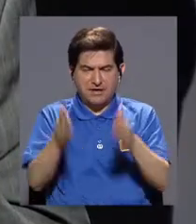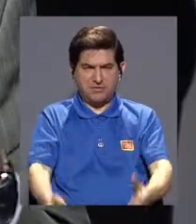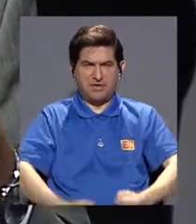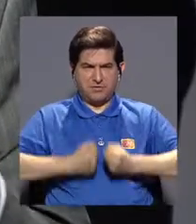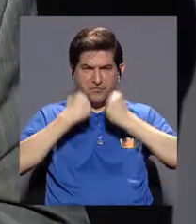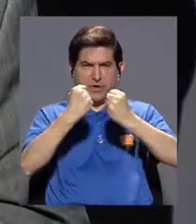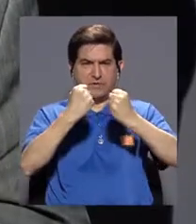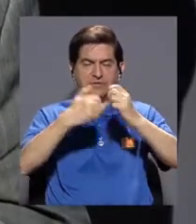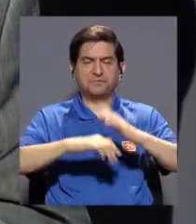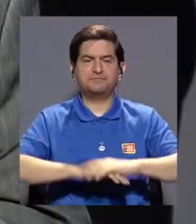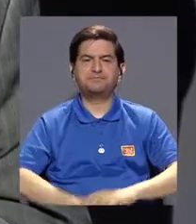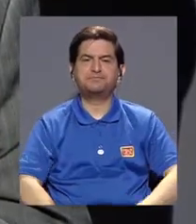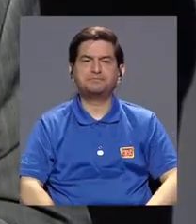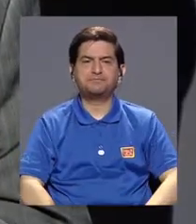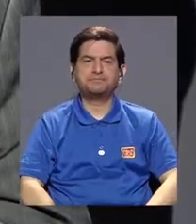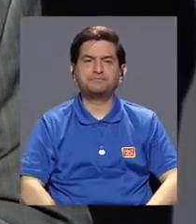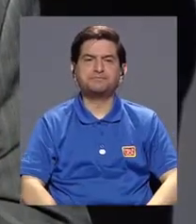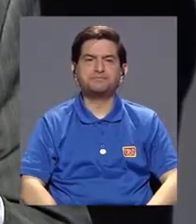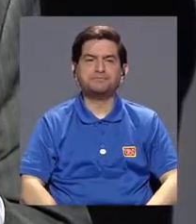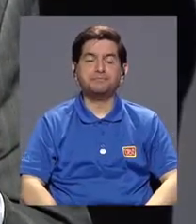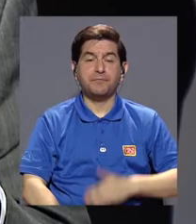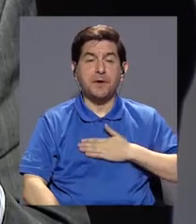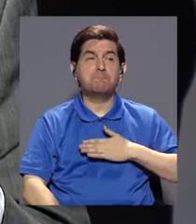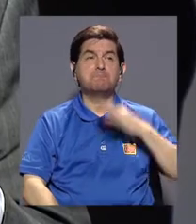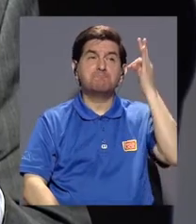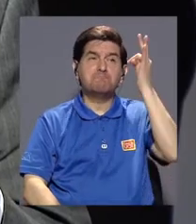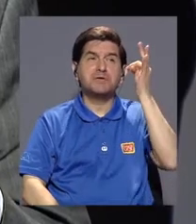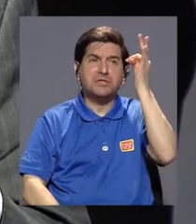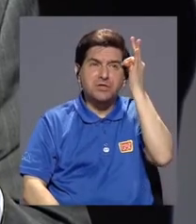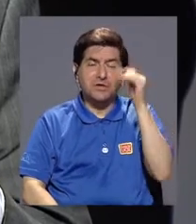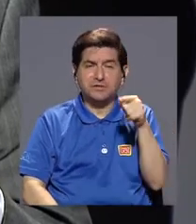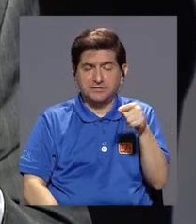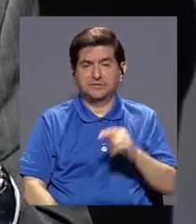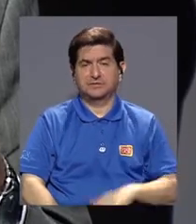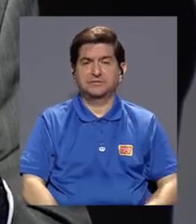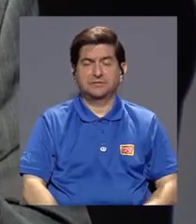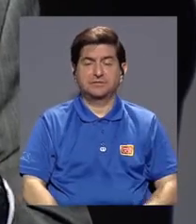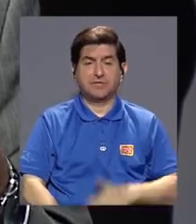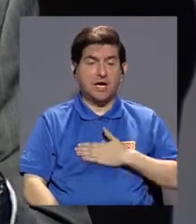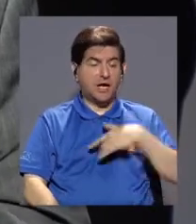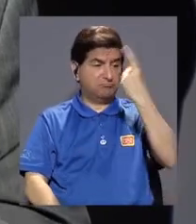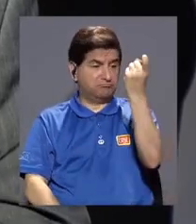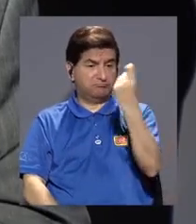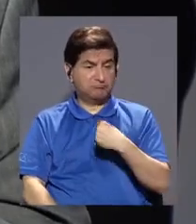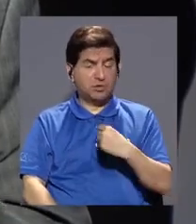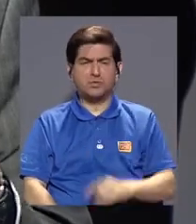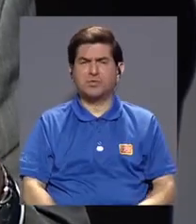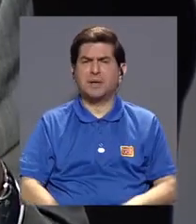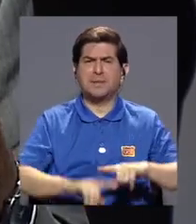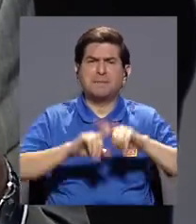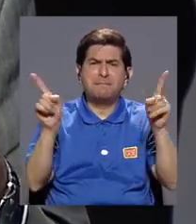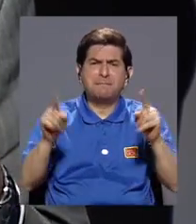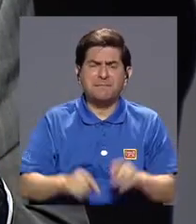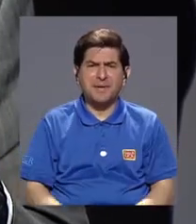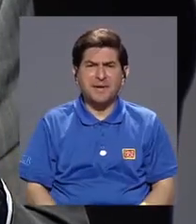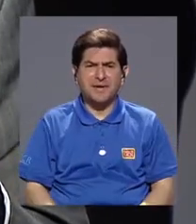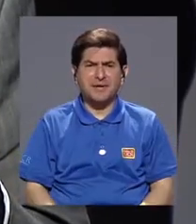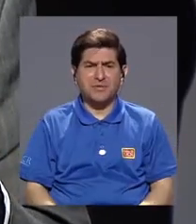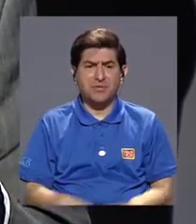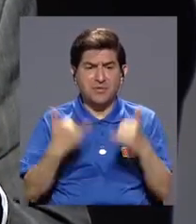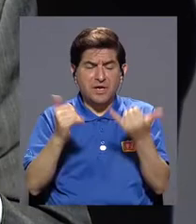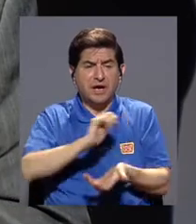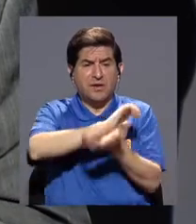esos liderazgos. Entonces, mi tesis es esa, ¿verdad? Si a mí me preguntan, bueno, pero ¿cómo vamos a pasar la